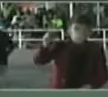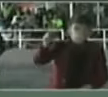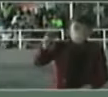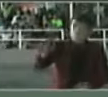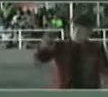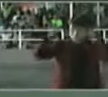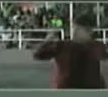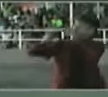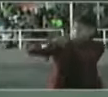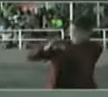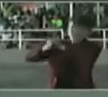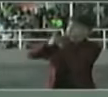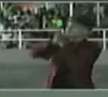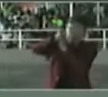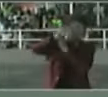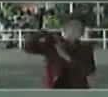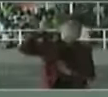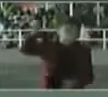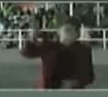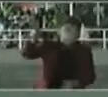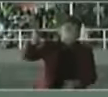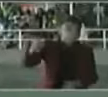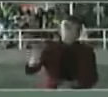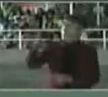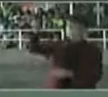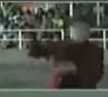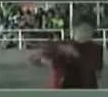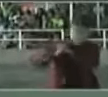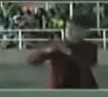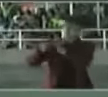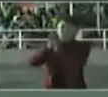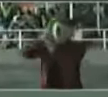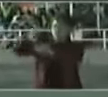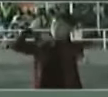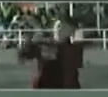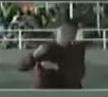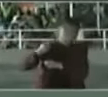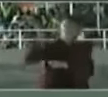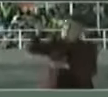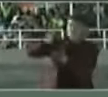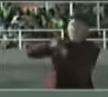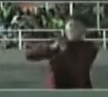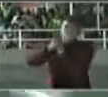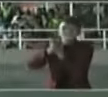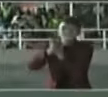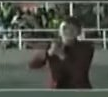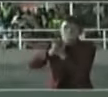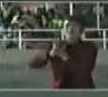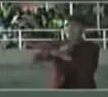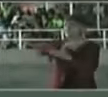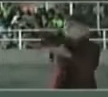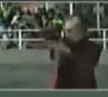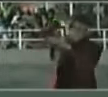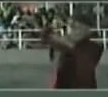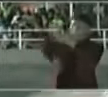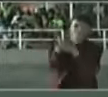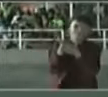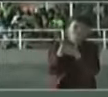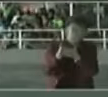Rey, que nuestro Dios sigue siendo el Poderoso, que nuestro Dios sigue siendo el Todo